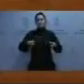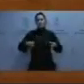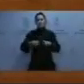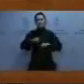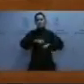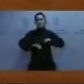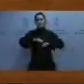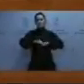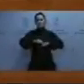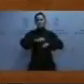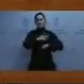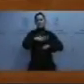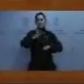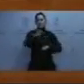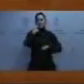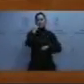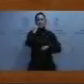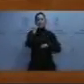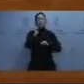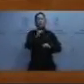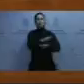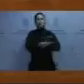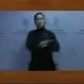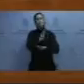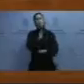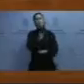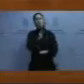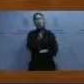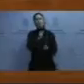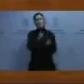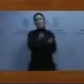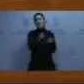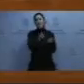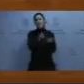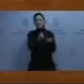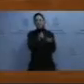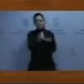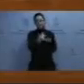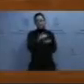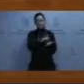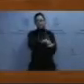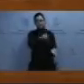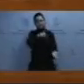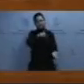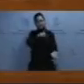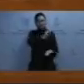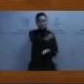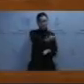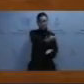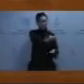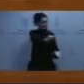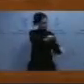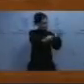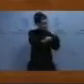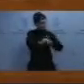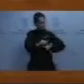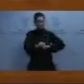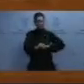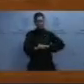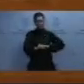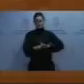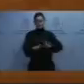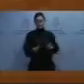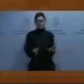reclamar a su Gobierno las cantidades indebidamente cobradas, en muchos casos,